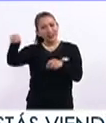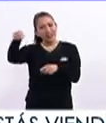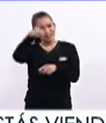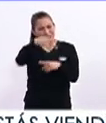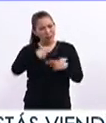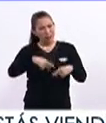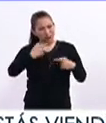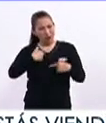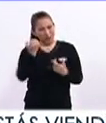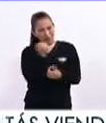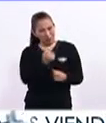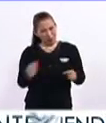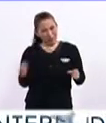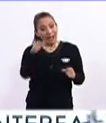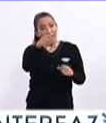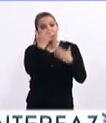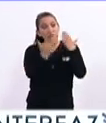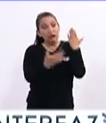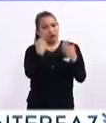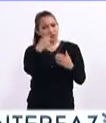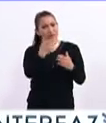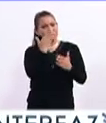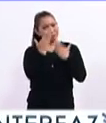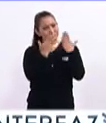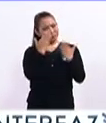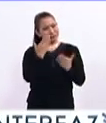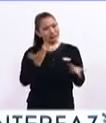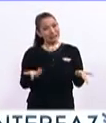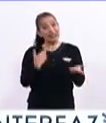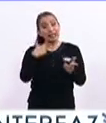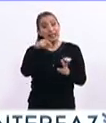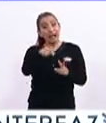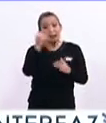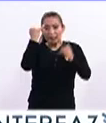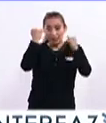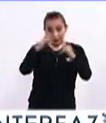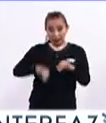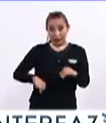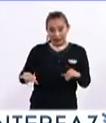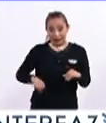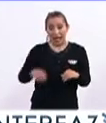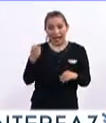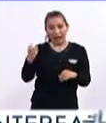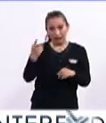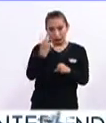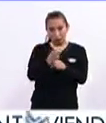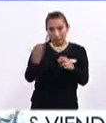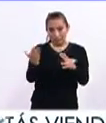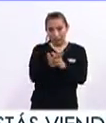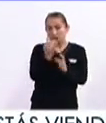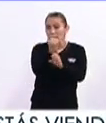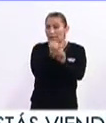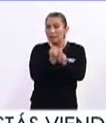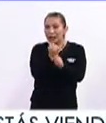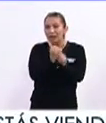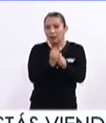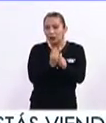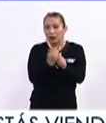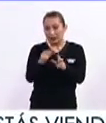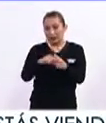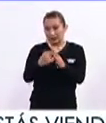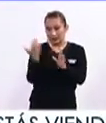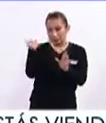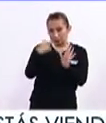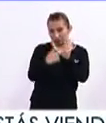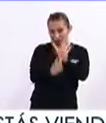de personalidades que han estudiado a lo largo pues, de nuestra historia y que han creado cosas muy interesantes. Esta es la segunda parte de un reportaje que comenzamos